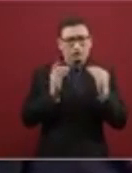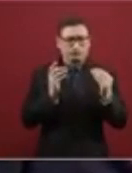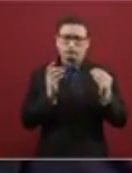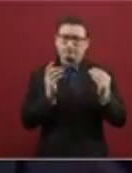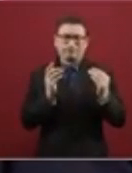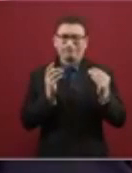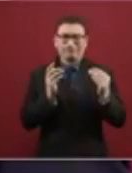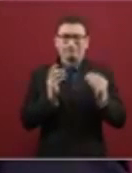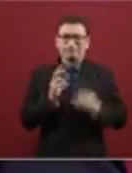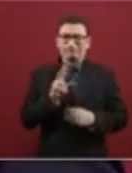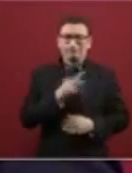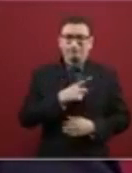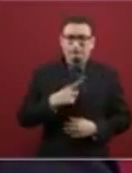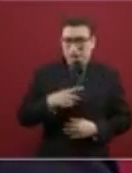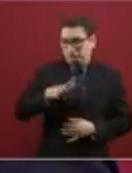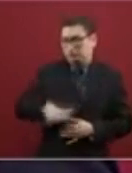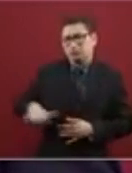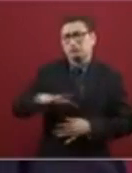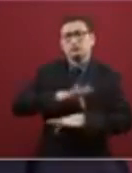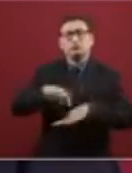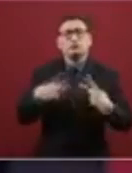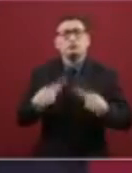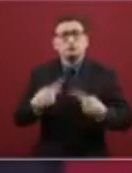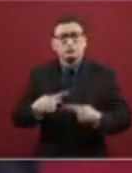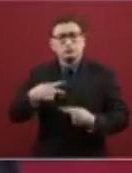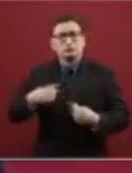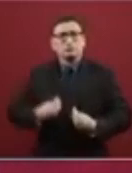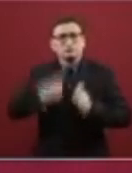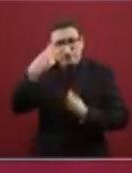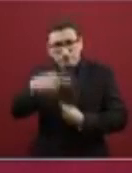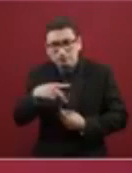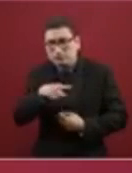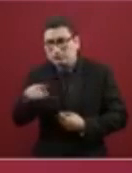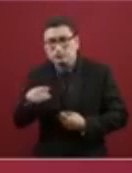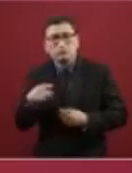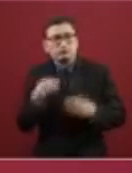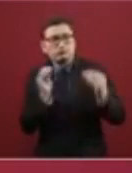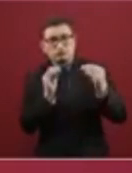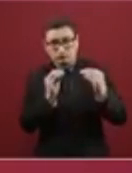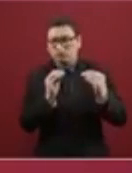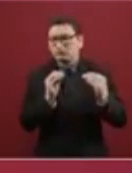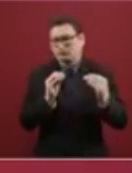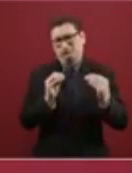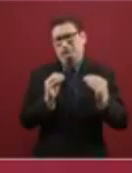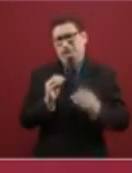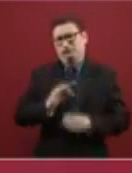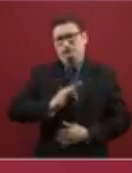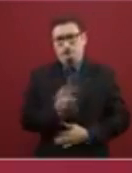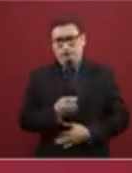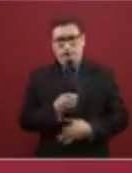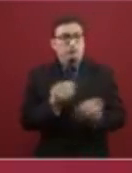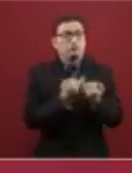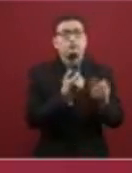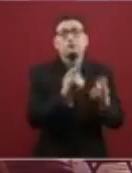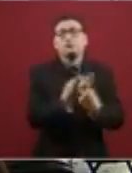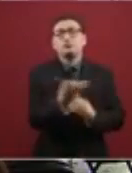aprueba la mayoría de los mexicanos. Quienes quisieran que nos peleáramos son nuestros adversarios. Acabo